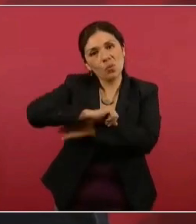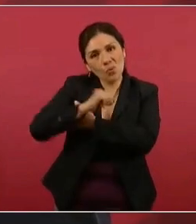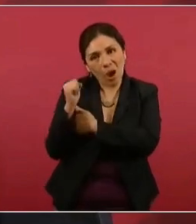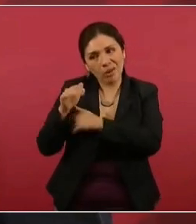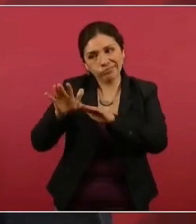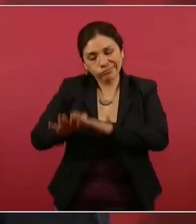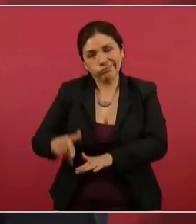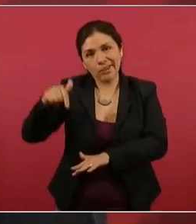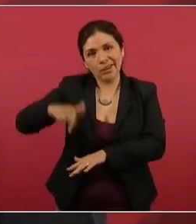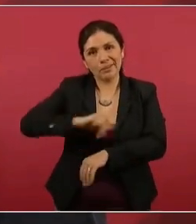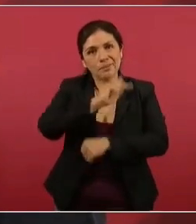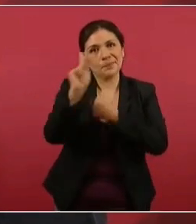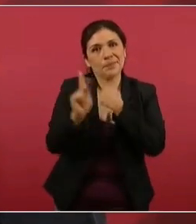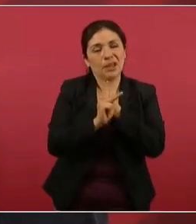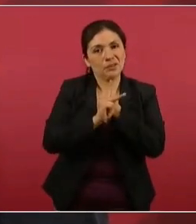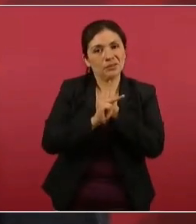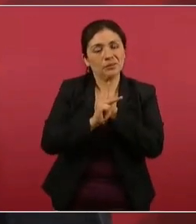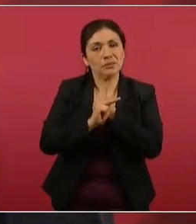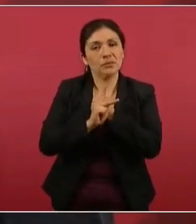en el país,